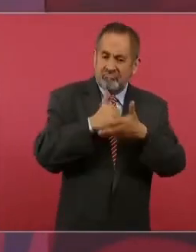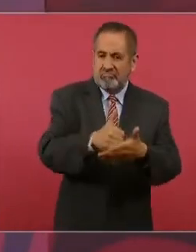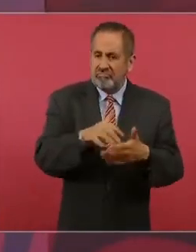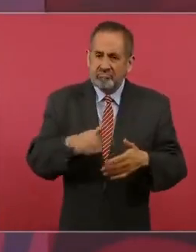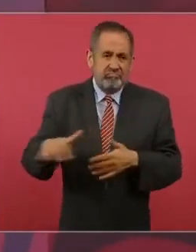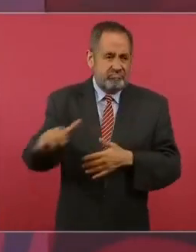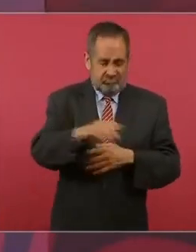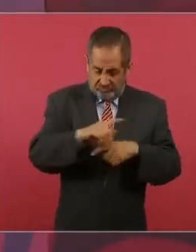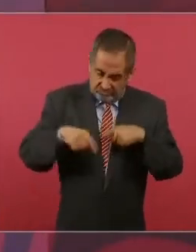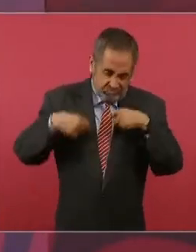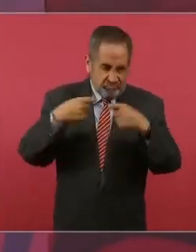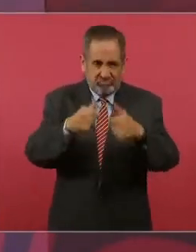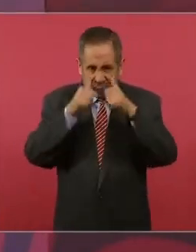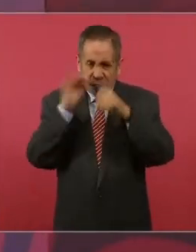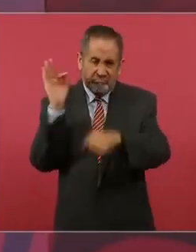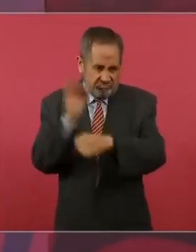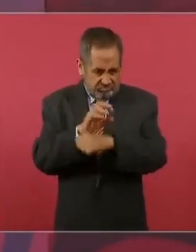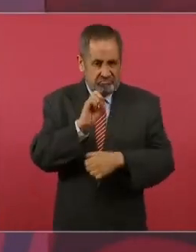social va a atender.